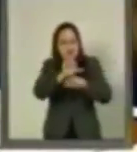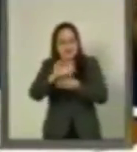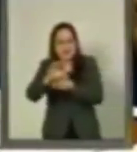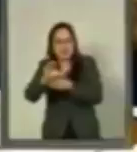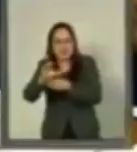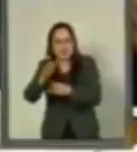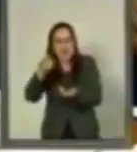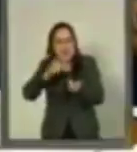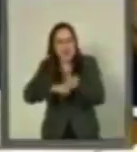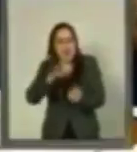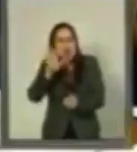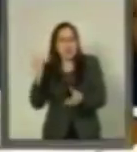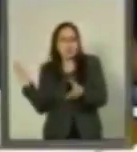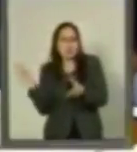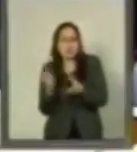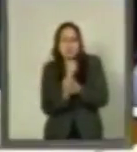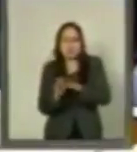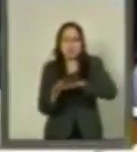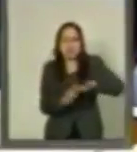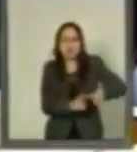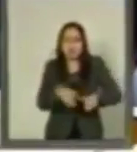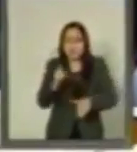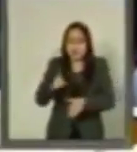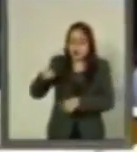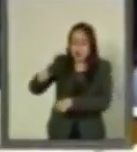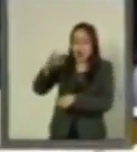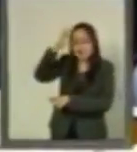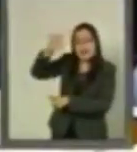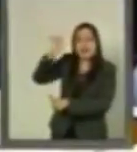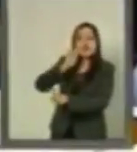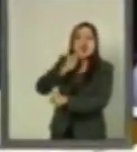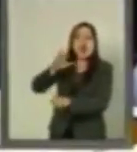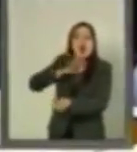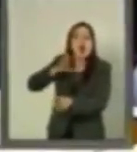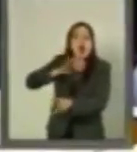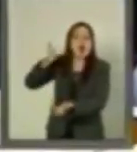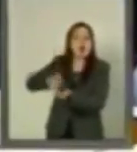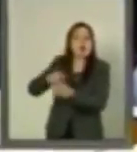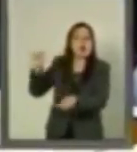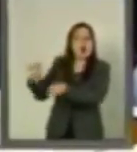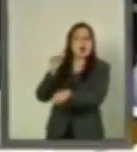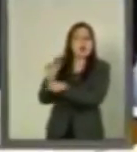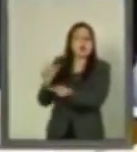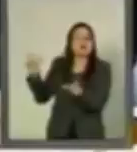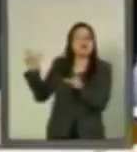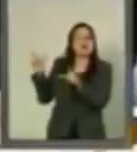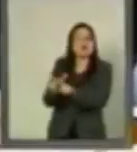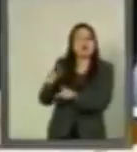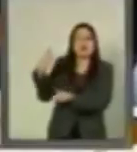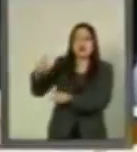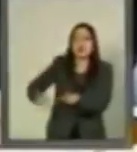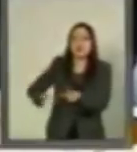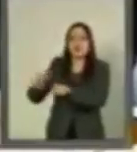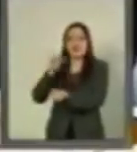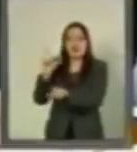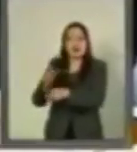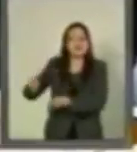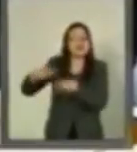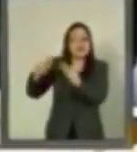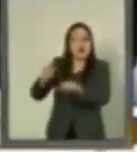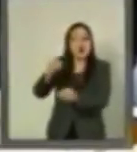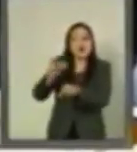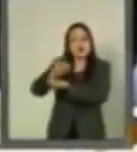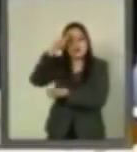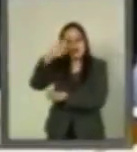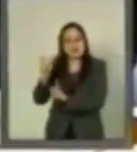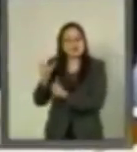que están siendo invisibilizadas mientras la señora va en una camioneta blindada otorgada por el gobierno federal o por el gobierno del Estado